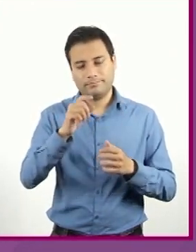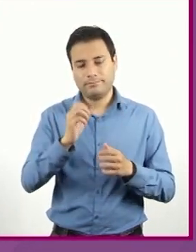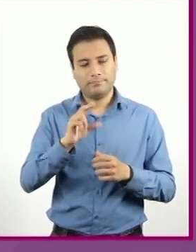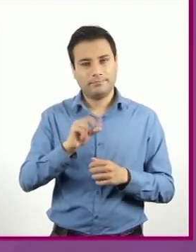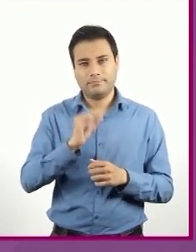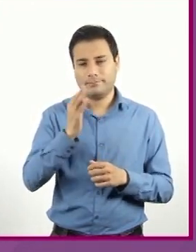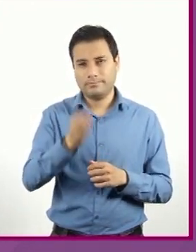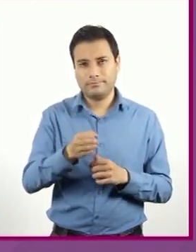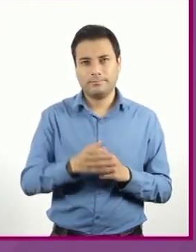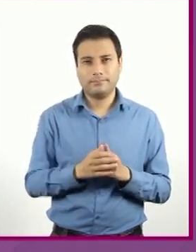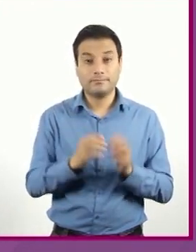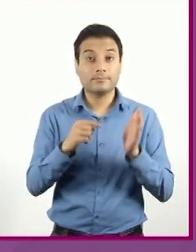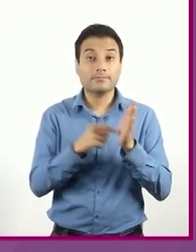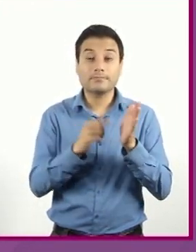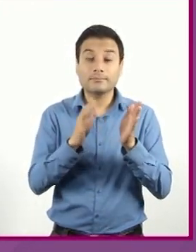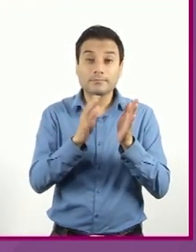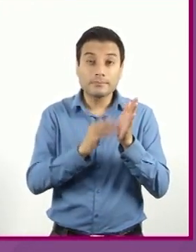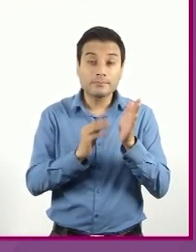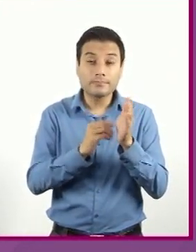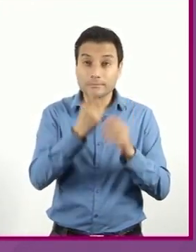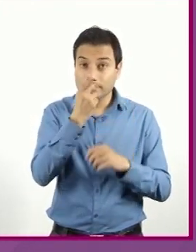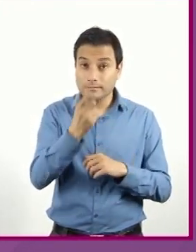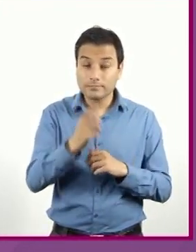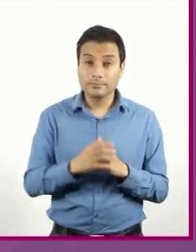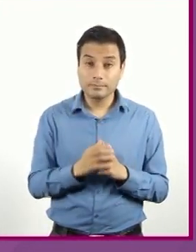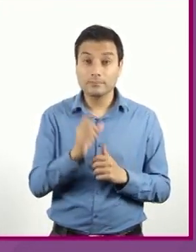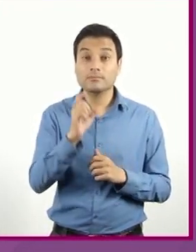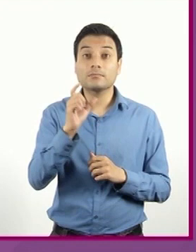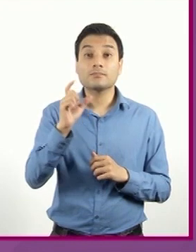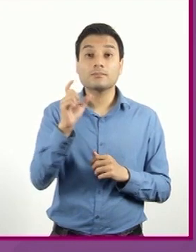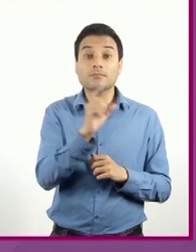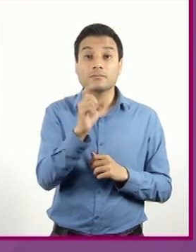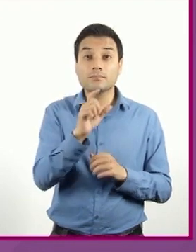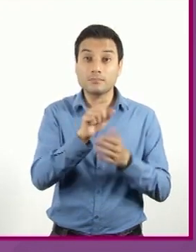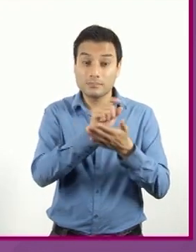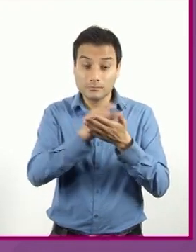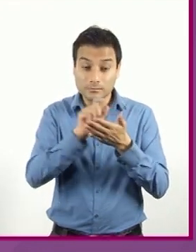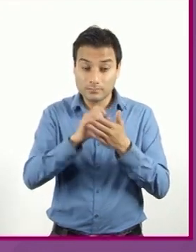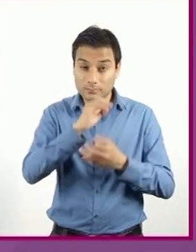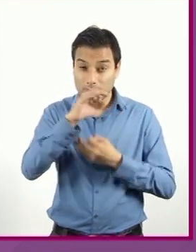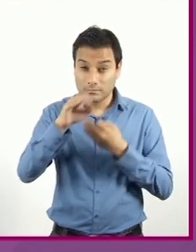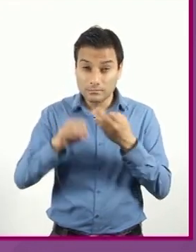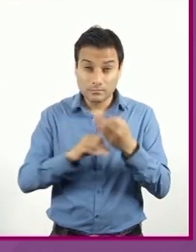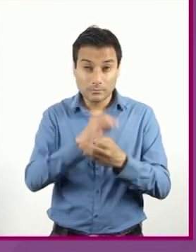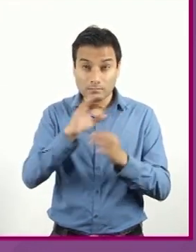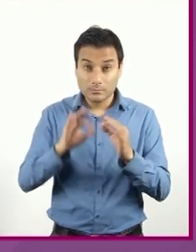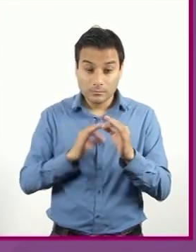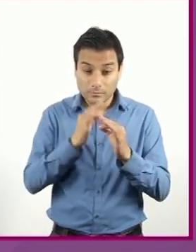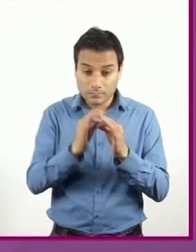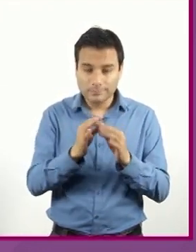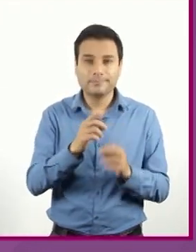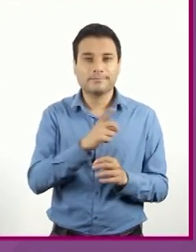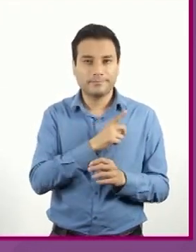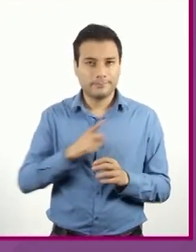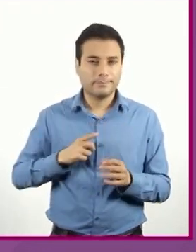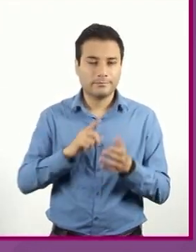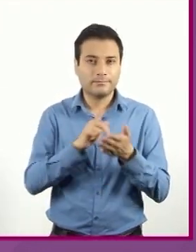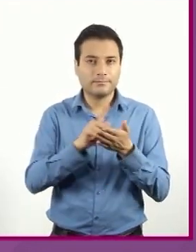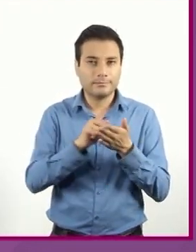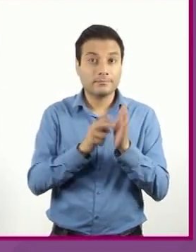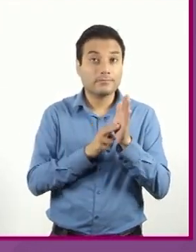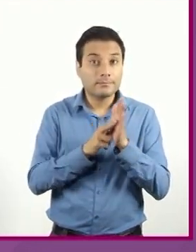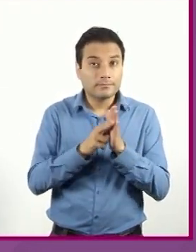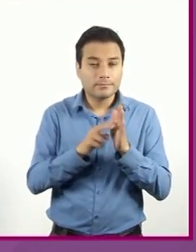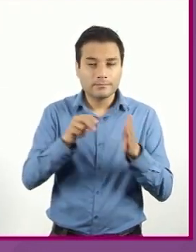El formulario dice claramente: cuando concluya de anotar todos los datos, firme con tinta